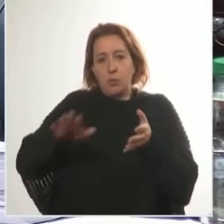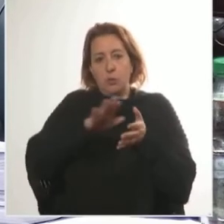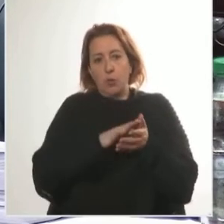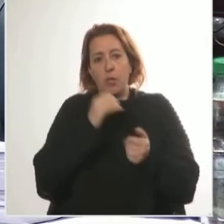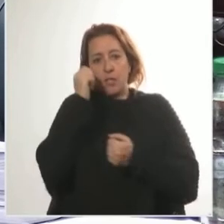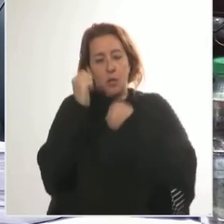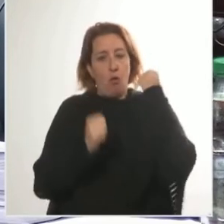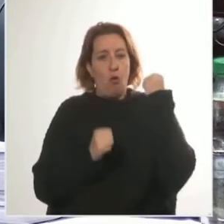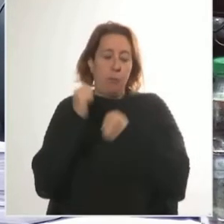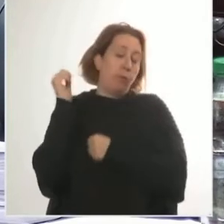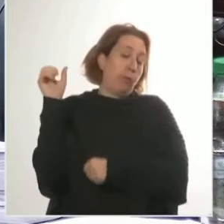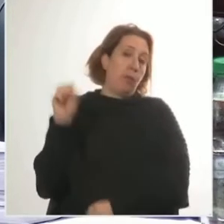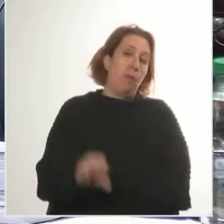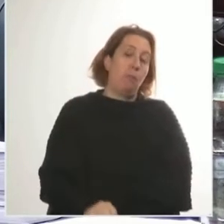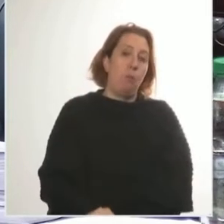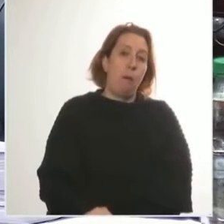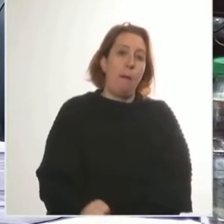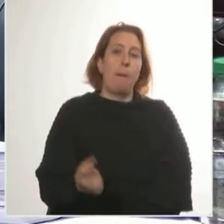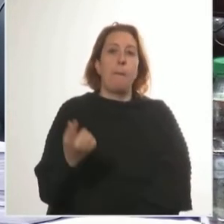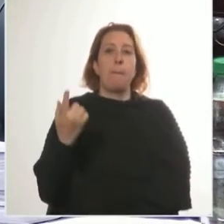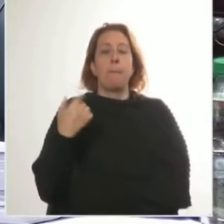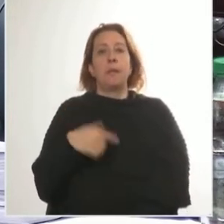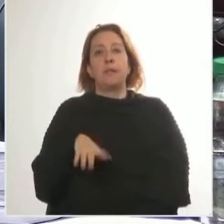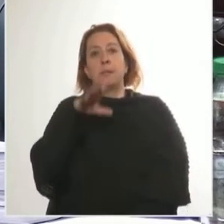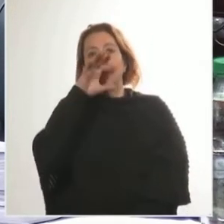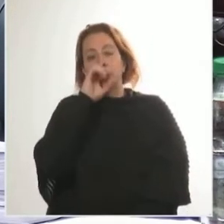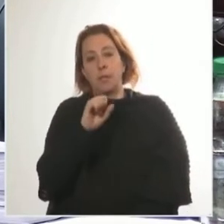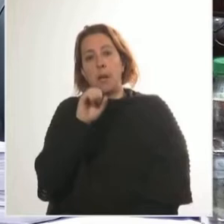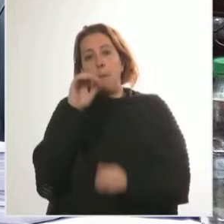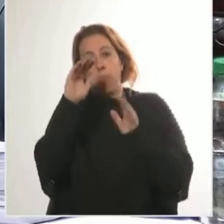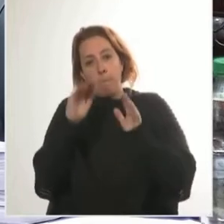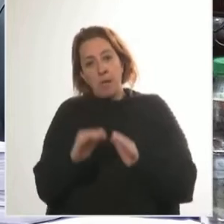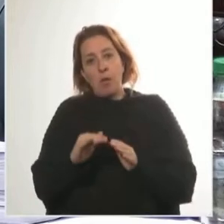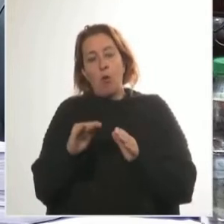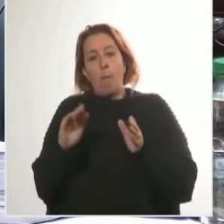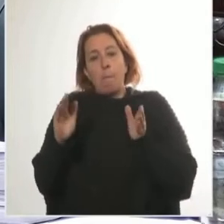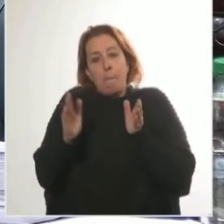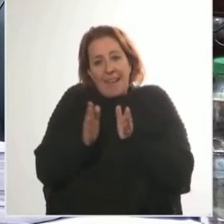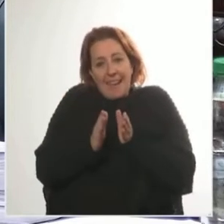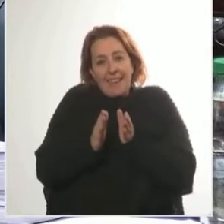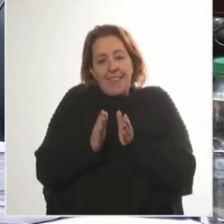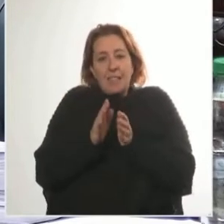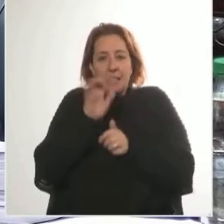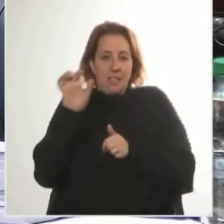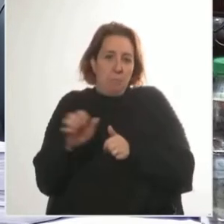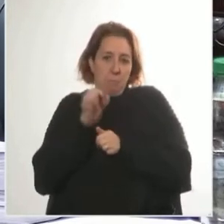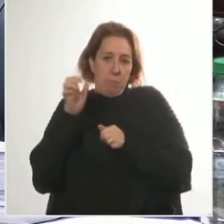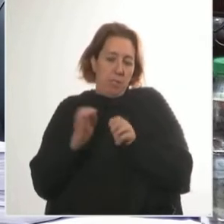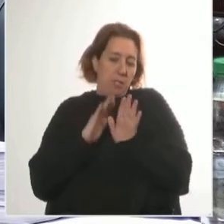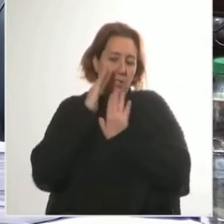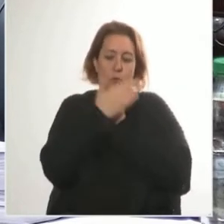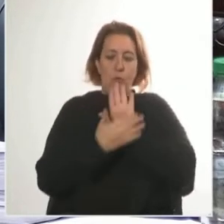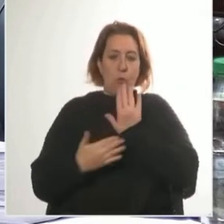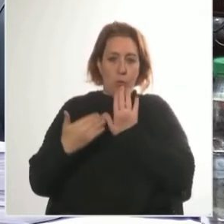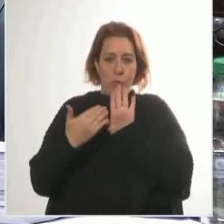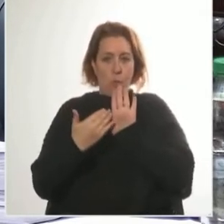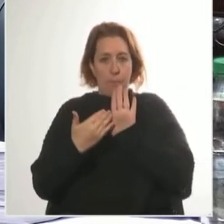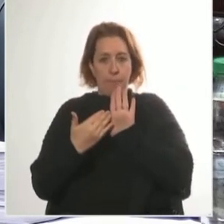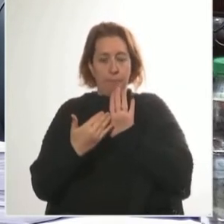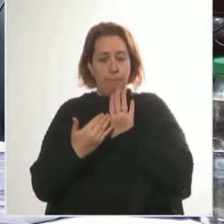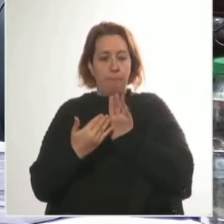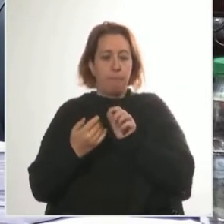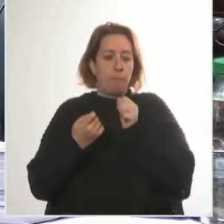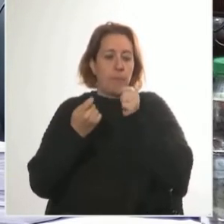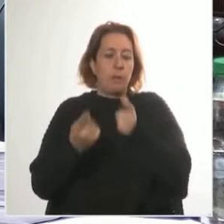que se desplomaban, para sostener micro, pequeñas empresas en todo el país. ¿Se